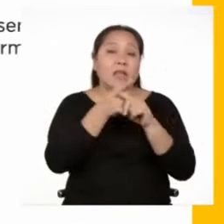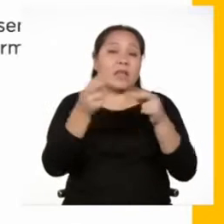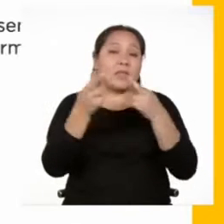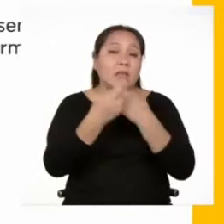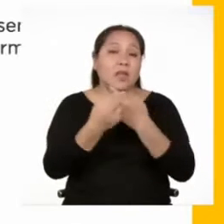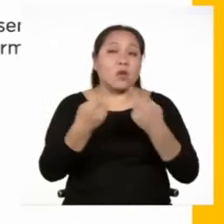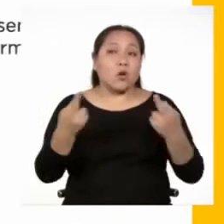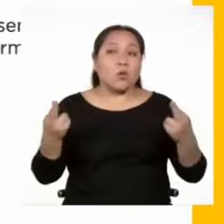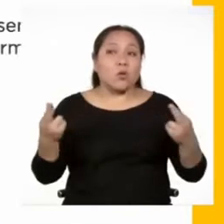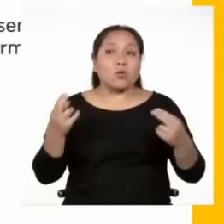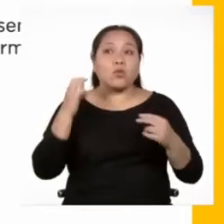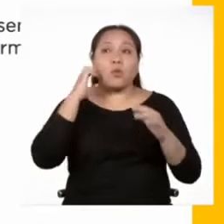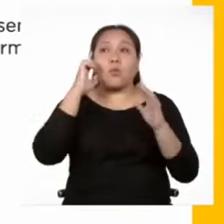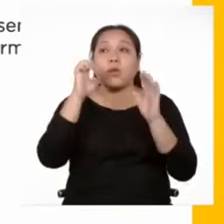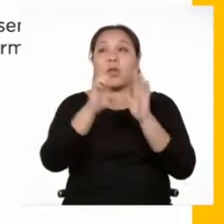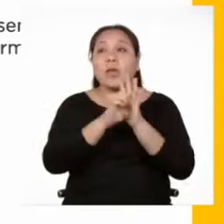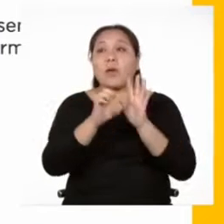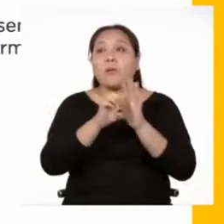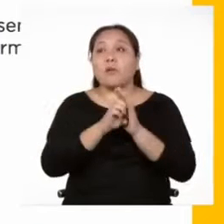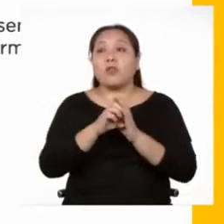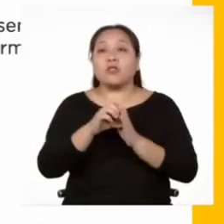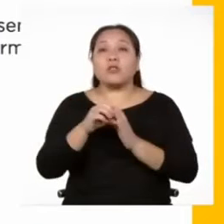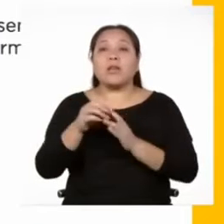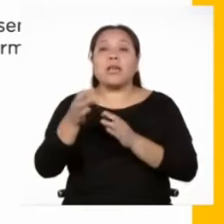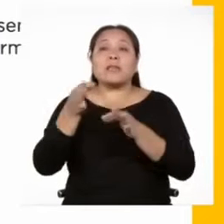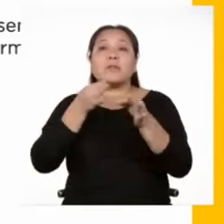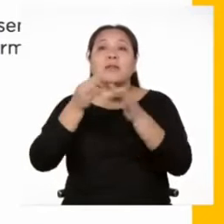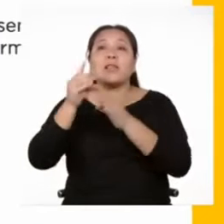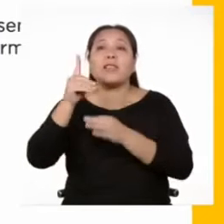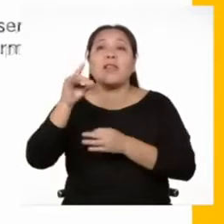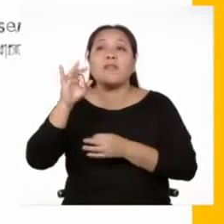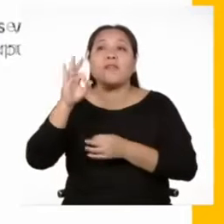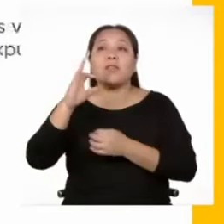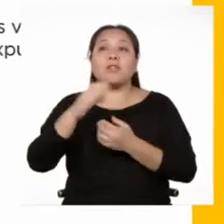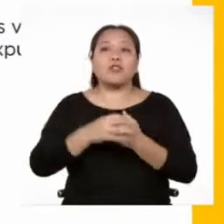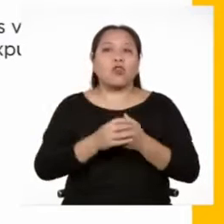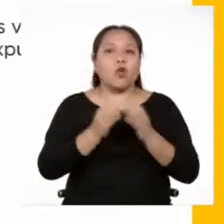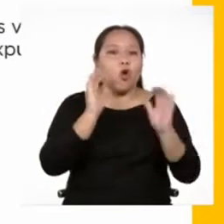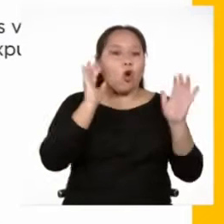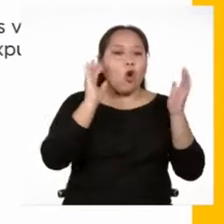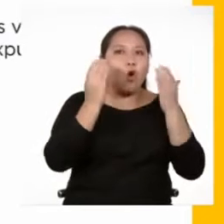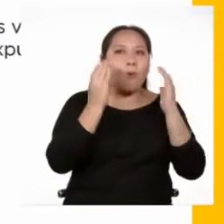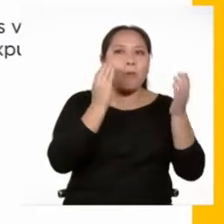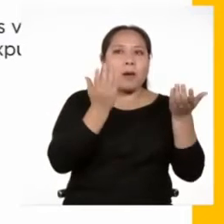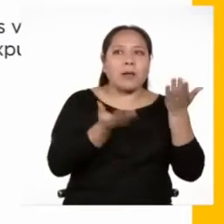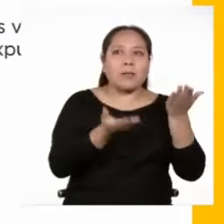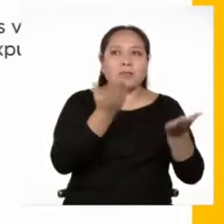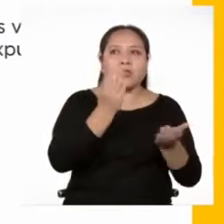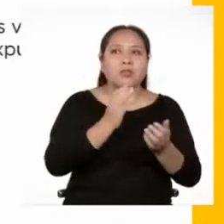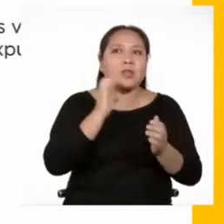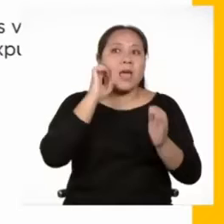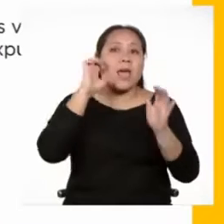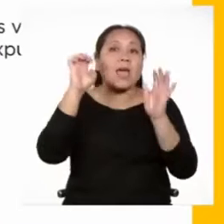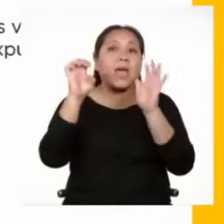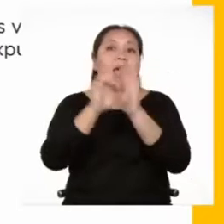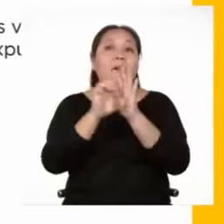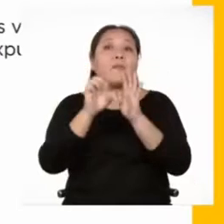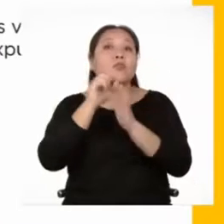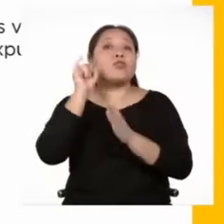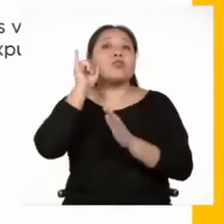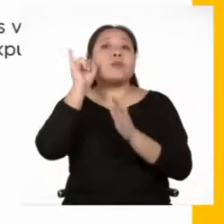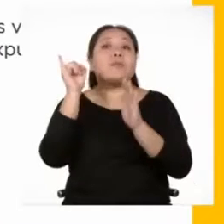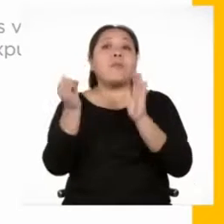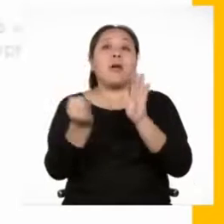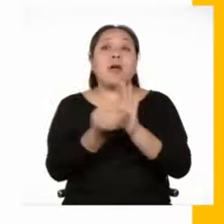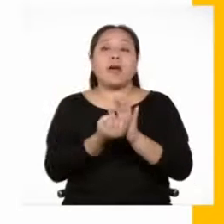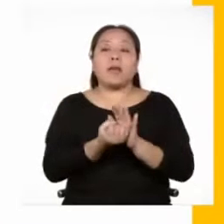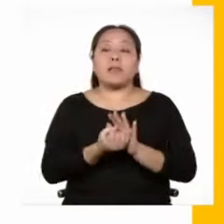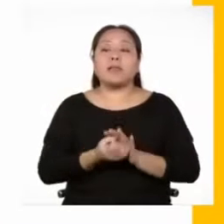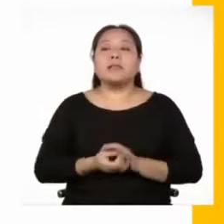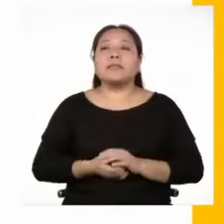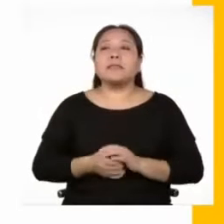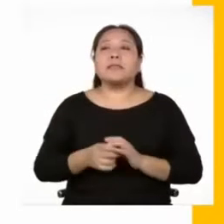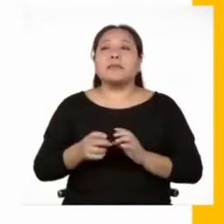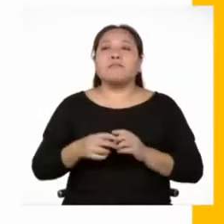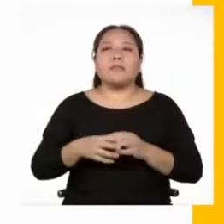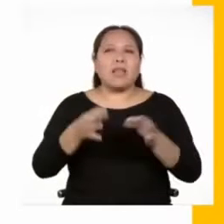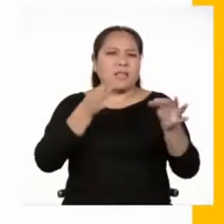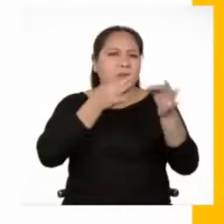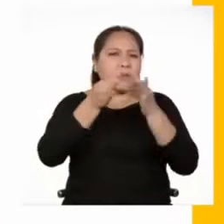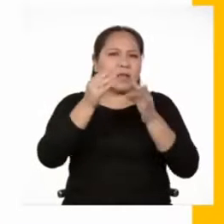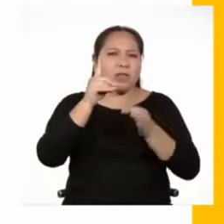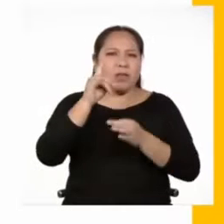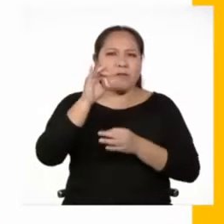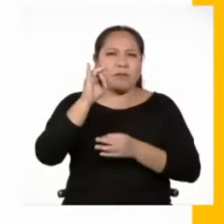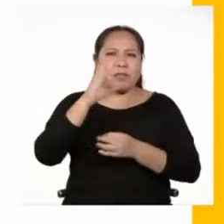recursos, como las definiciones, las comparaciones, los ejemplos, los gráficos e imágenes. Las definiciones